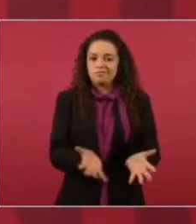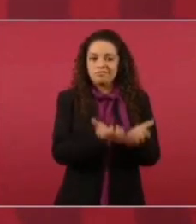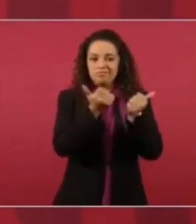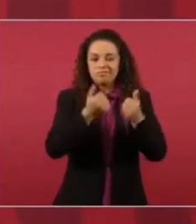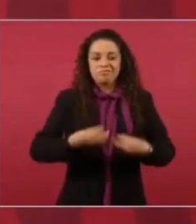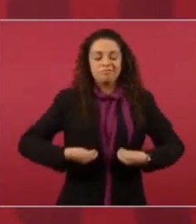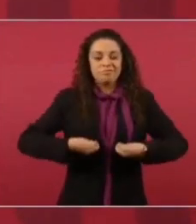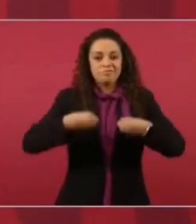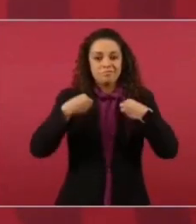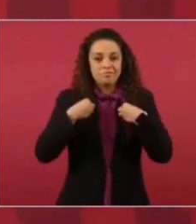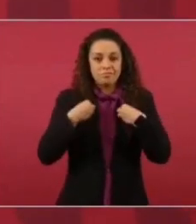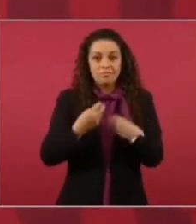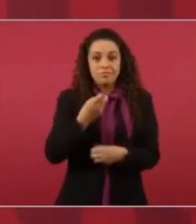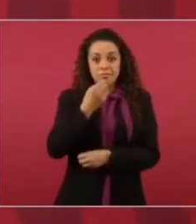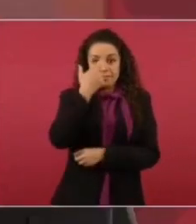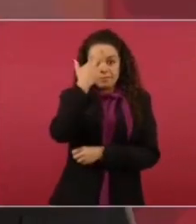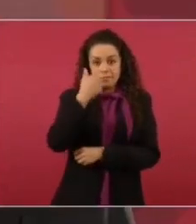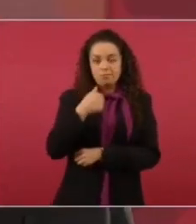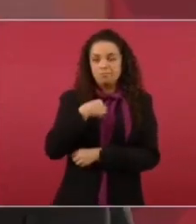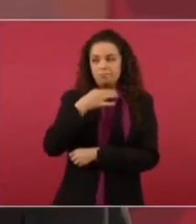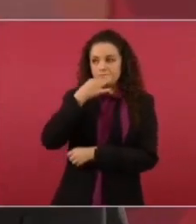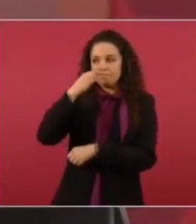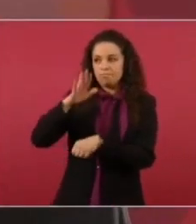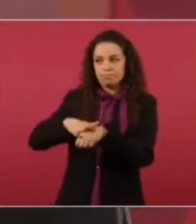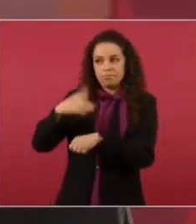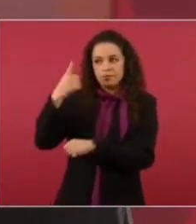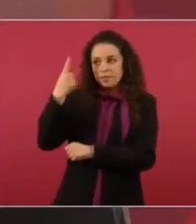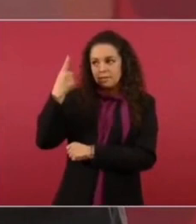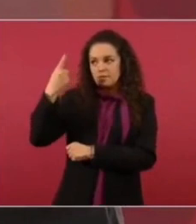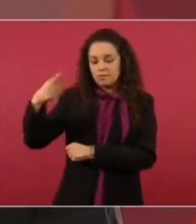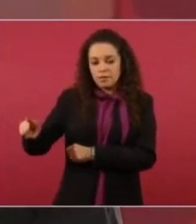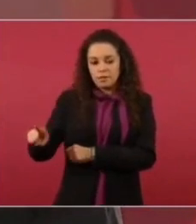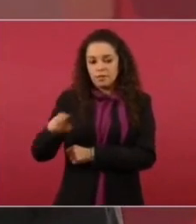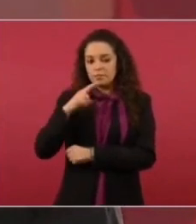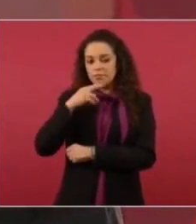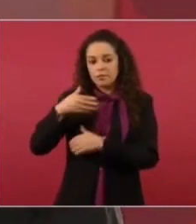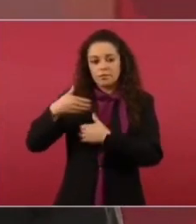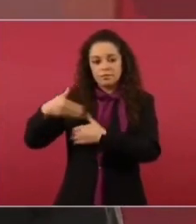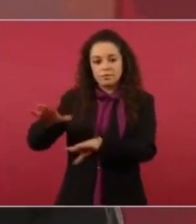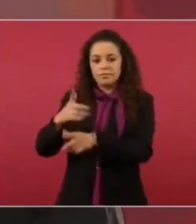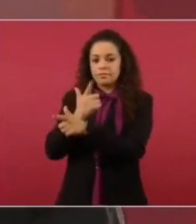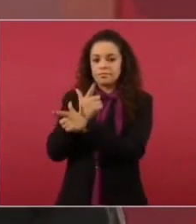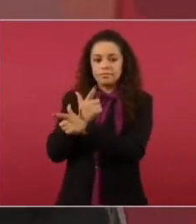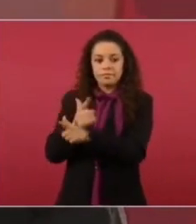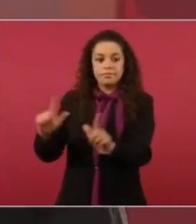y doy la instrucción de que lo liberen.